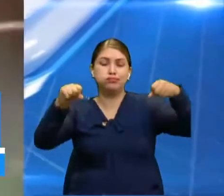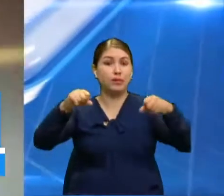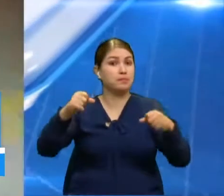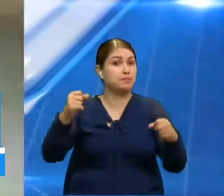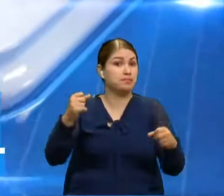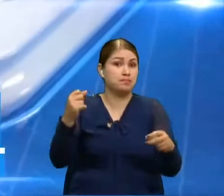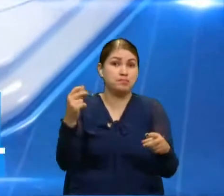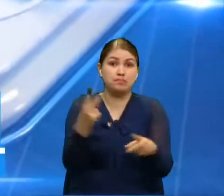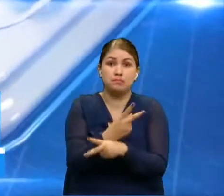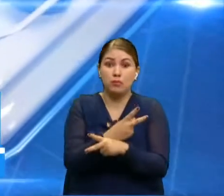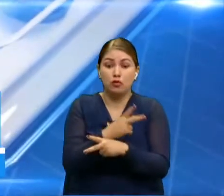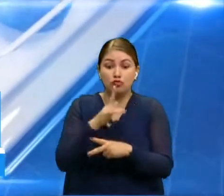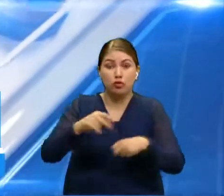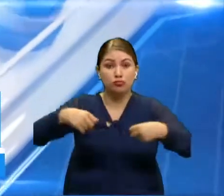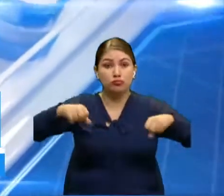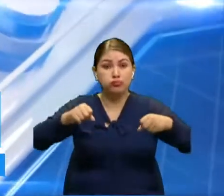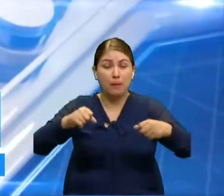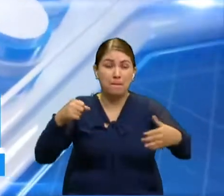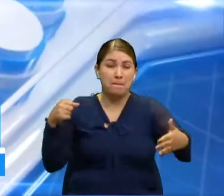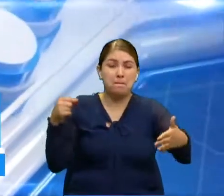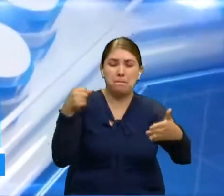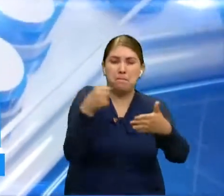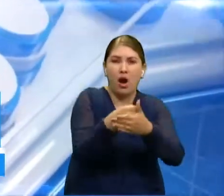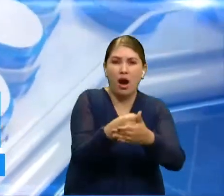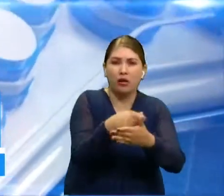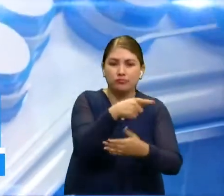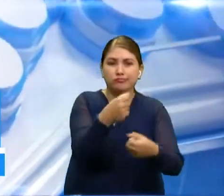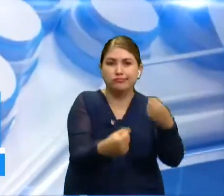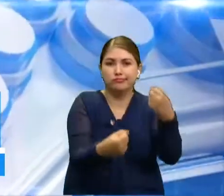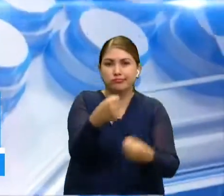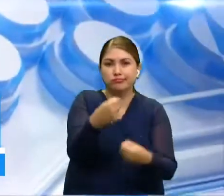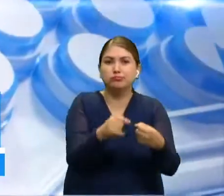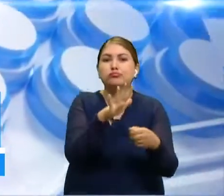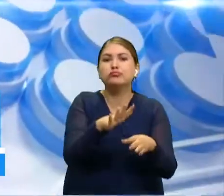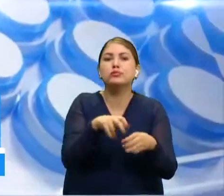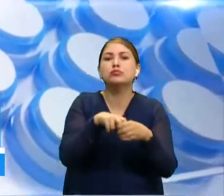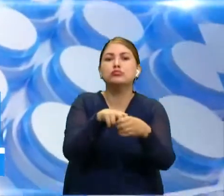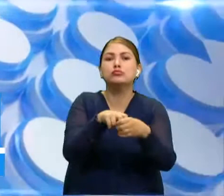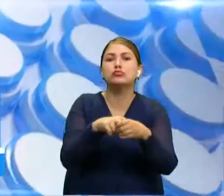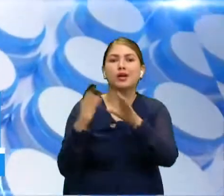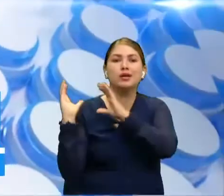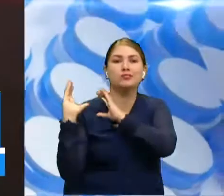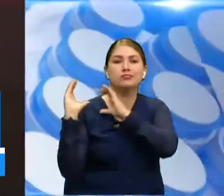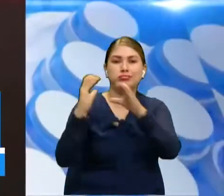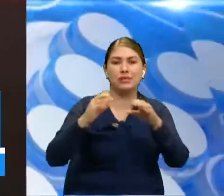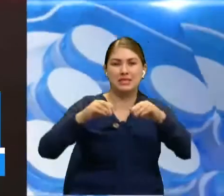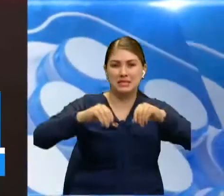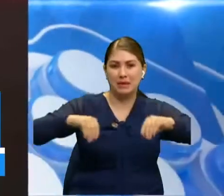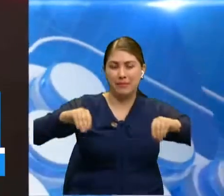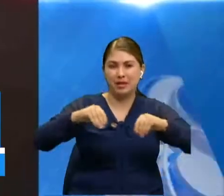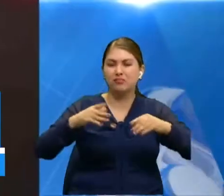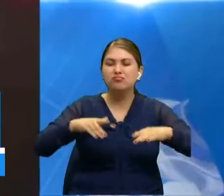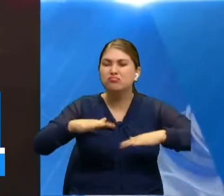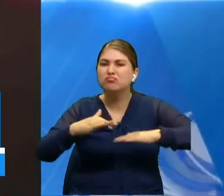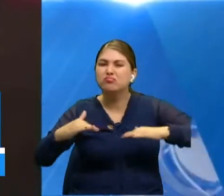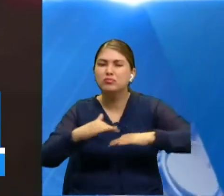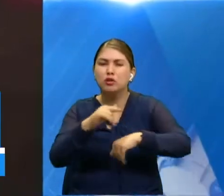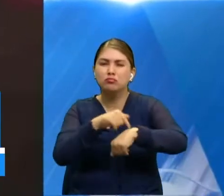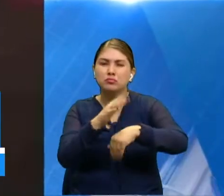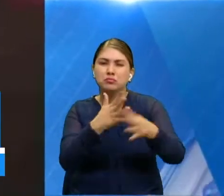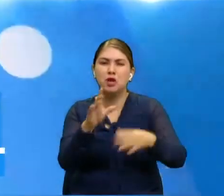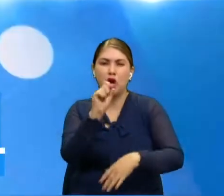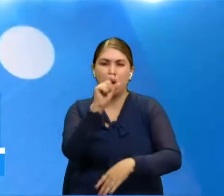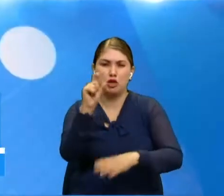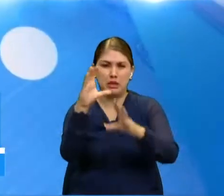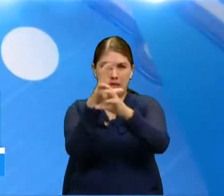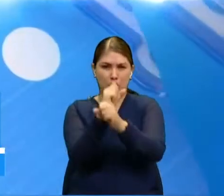en su motocicleta, colisiona fuertemente contra este carro transportador de cemento. El hecho ocurrió sobre las 11 de la